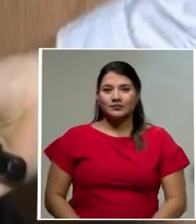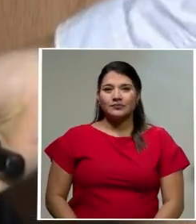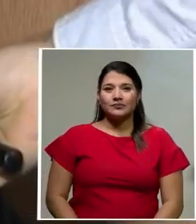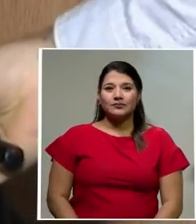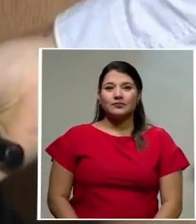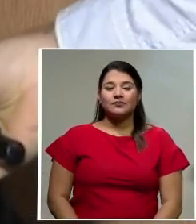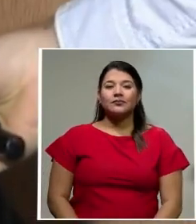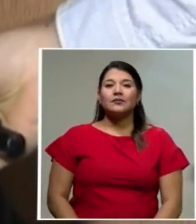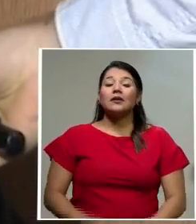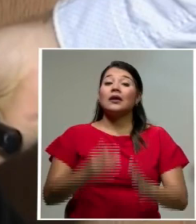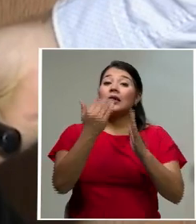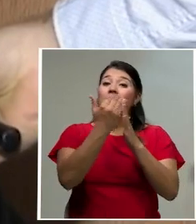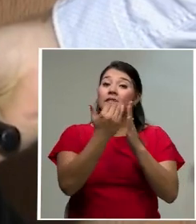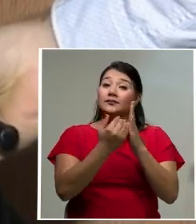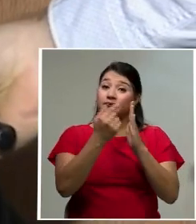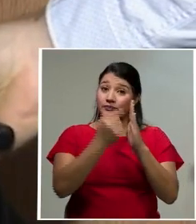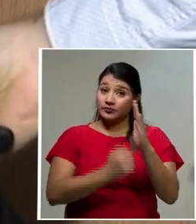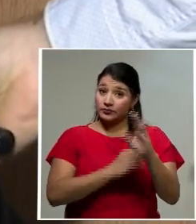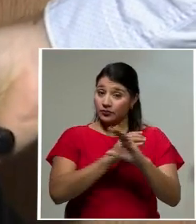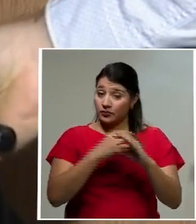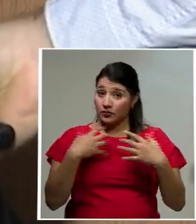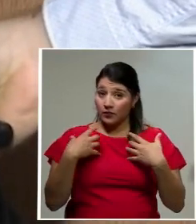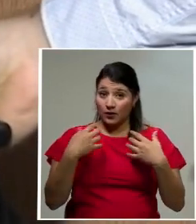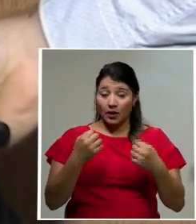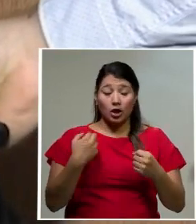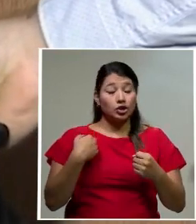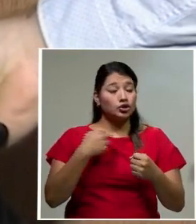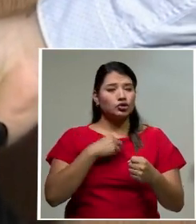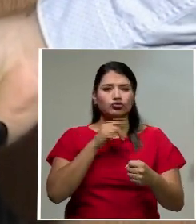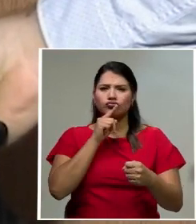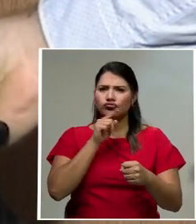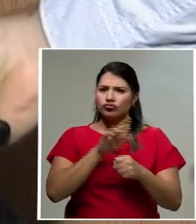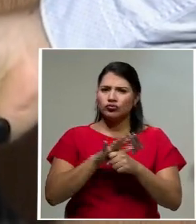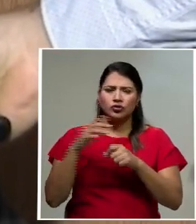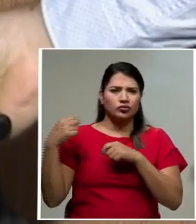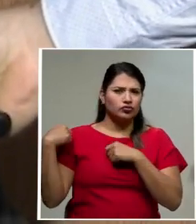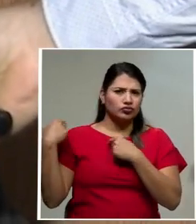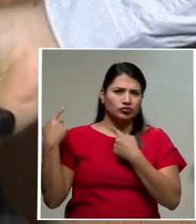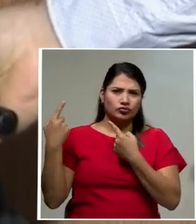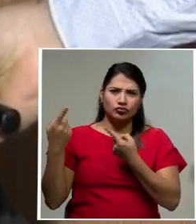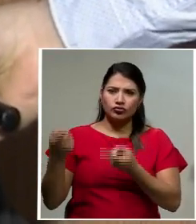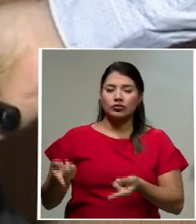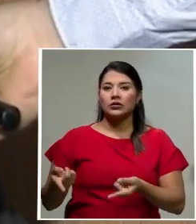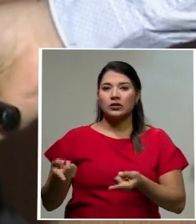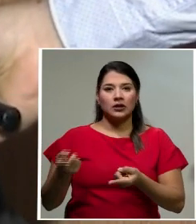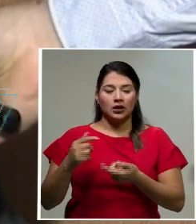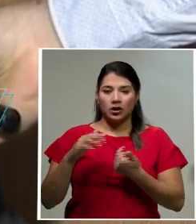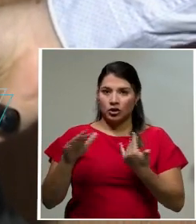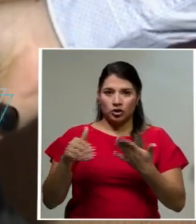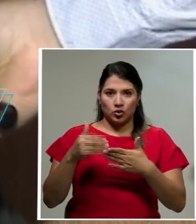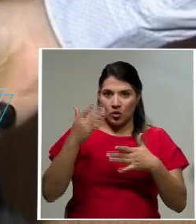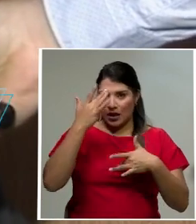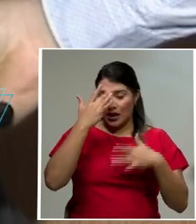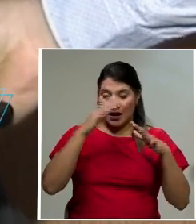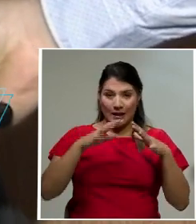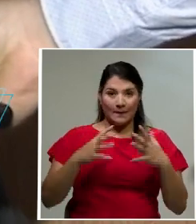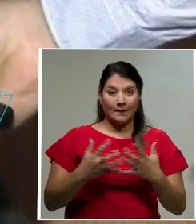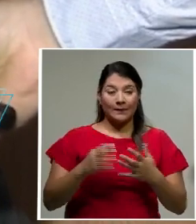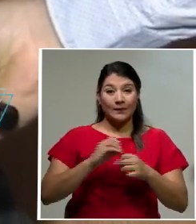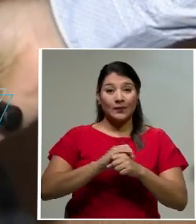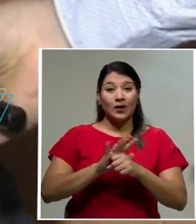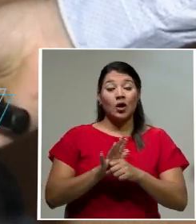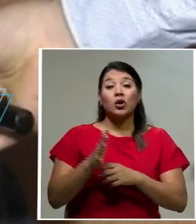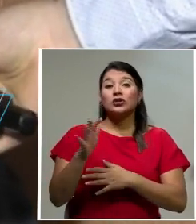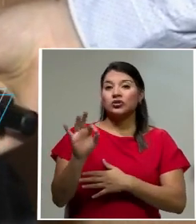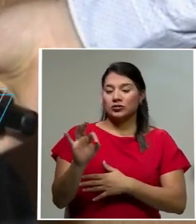El protocolo lo hemos mantenido durante todo el tiempo que ha estado presente este COVID-19.